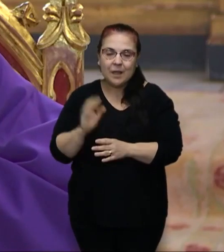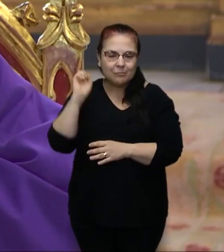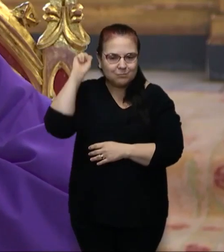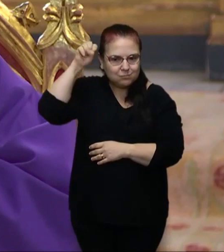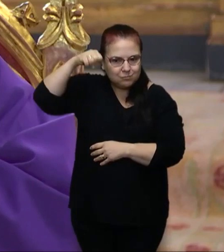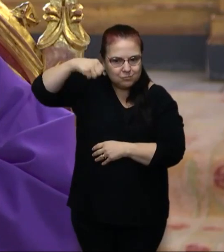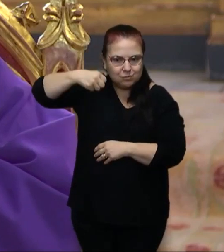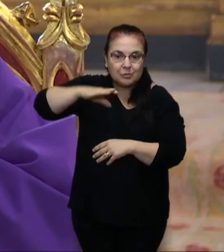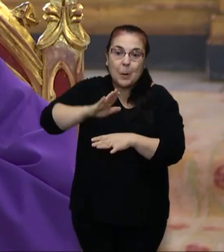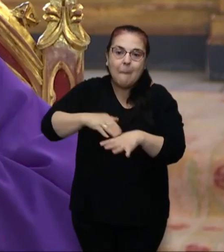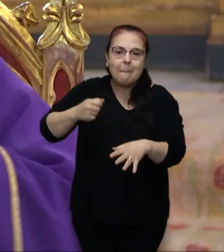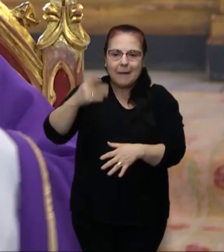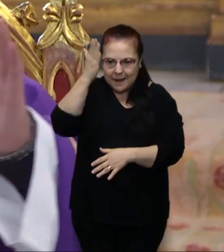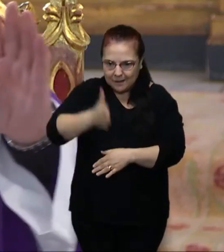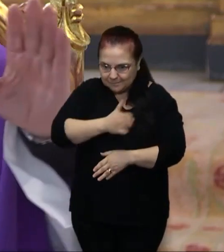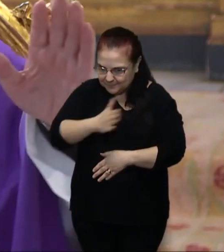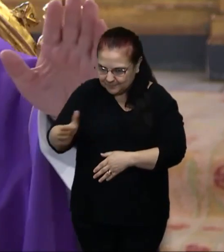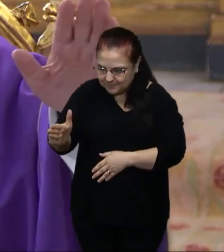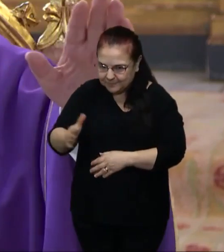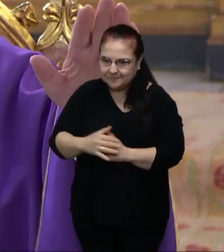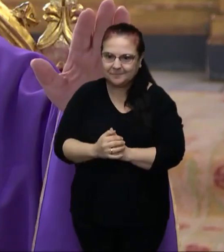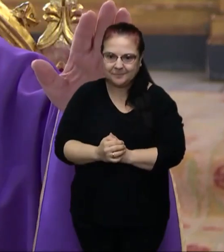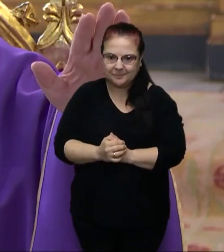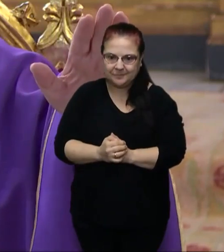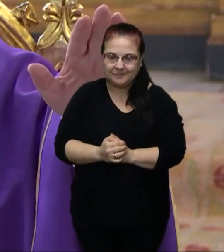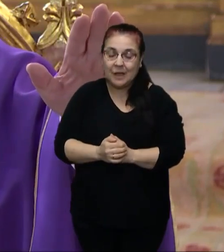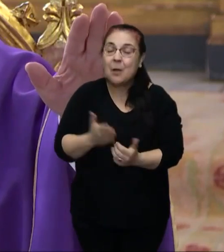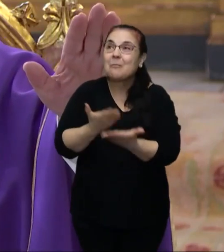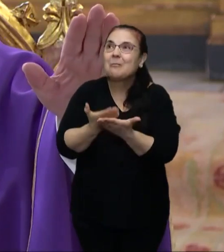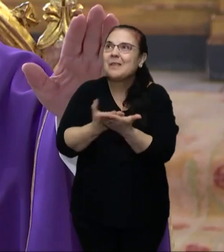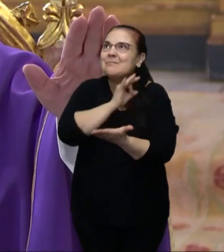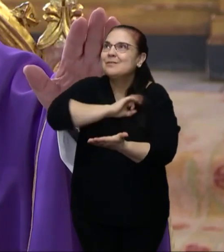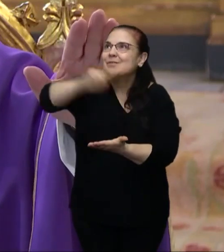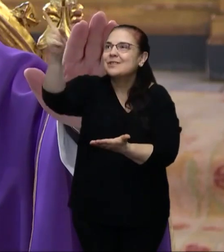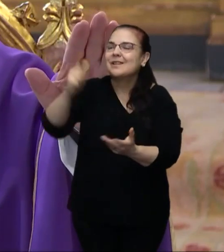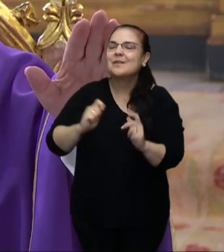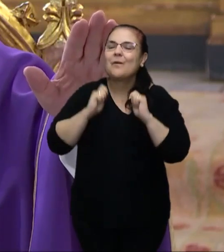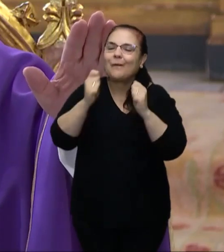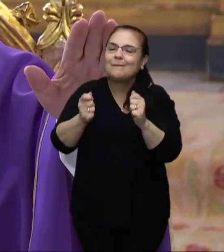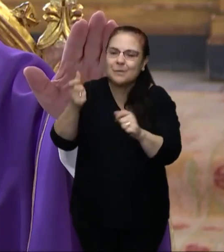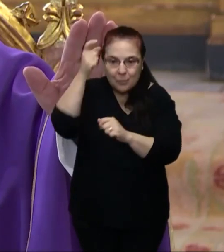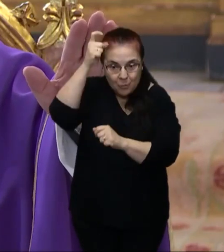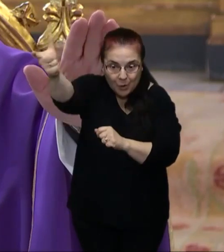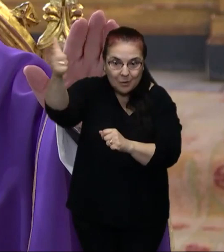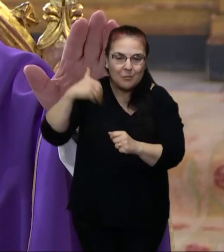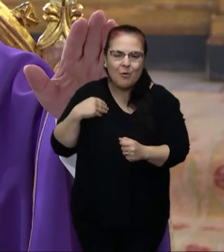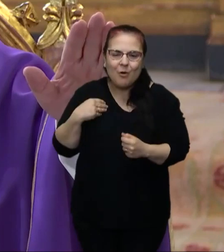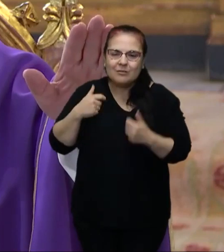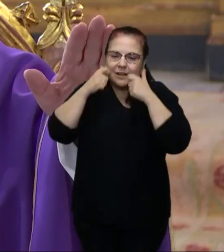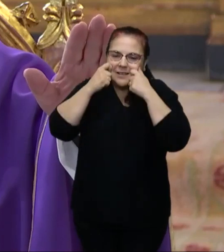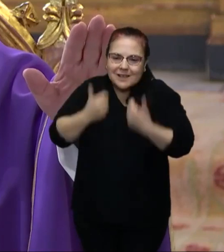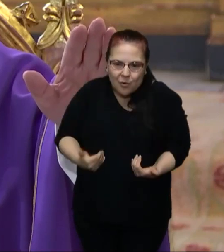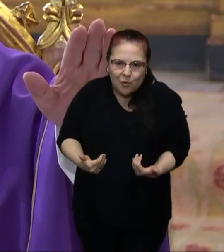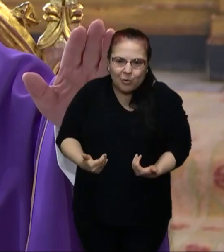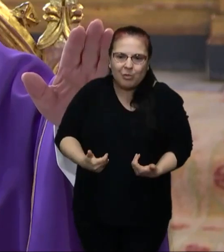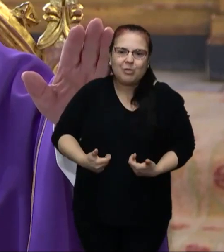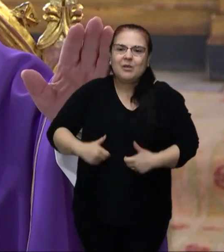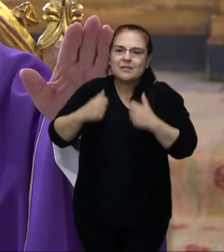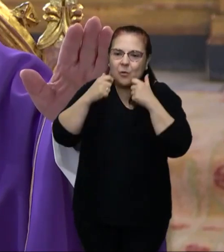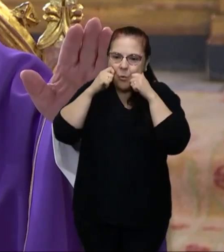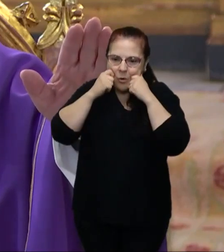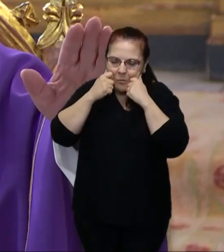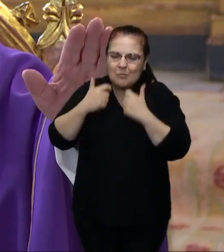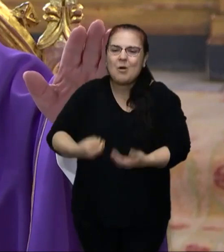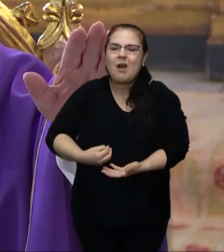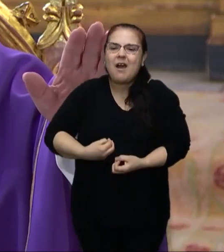Inclinaos para recibir la bendición. Te pedimos, Señor, que concedas a tu pueblo la salud de alma y cuerpo,